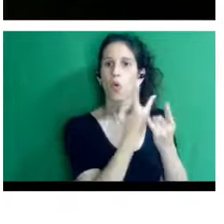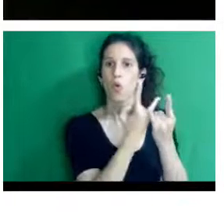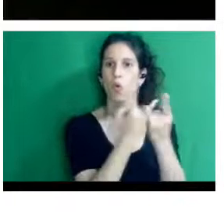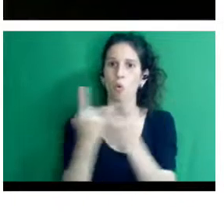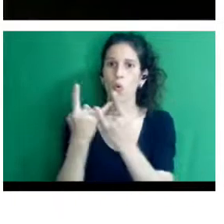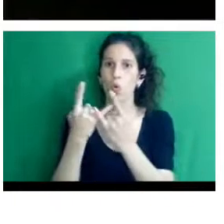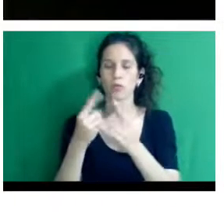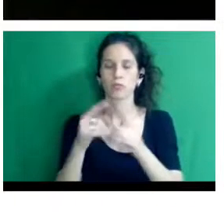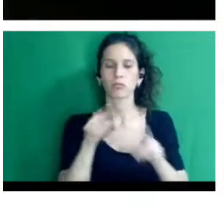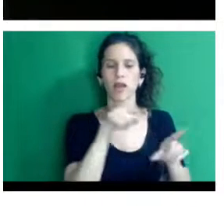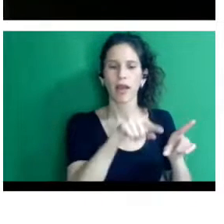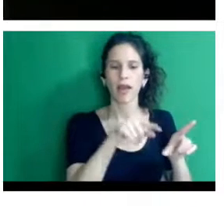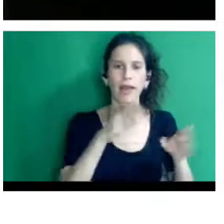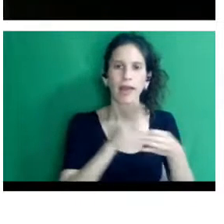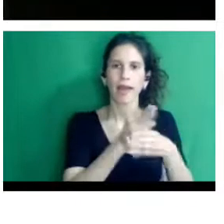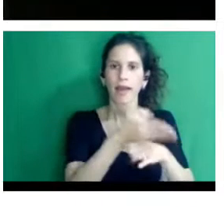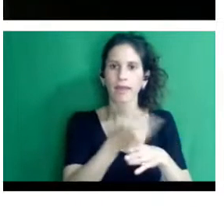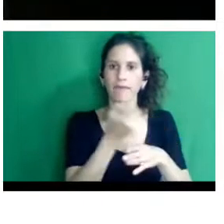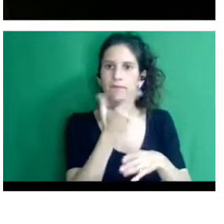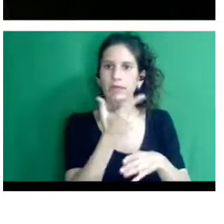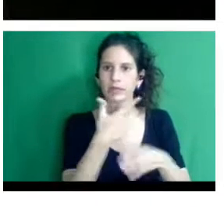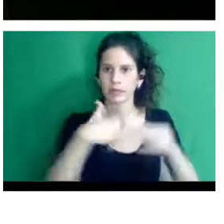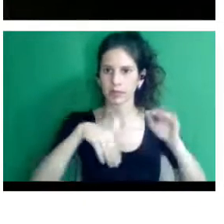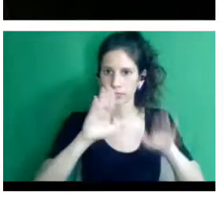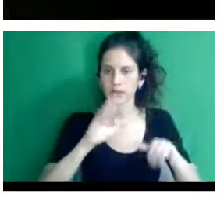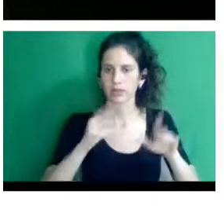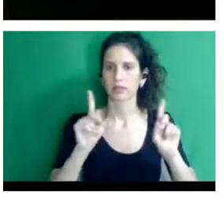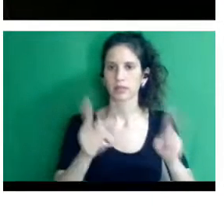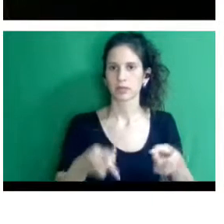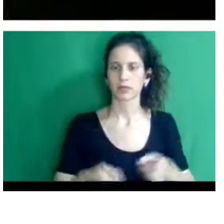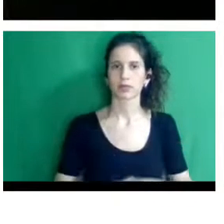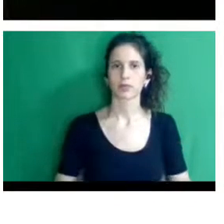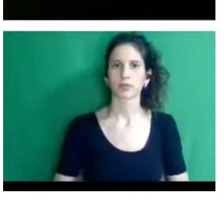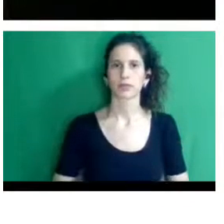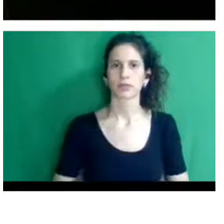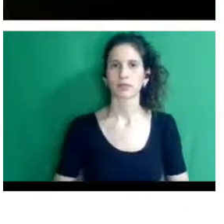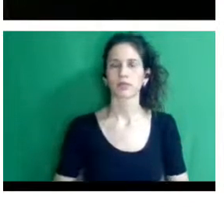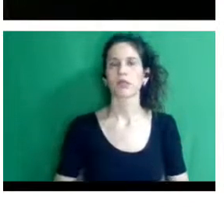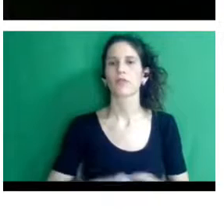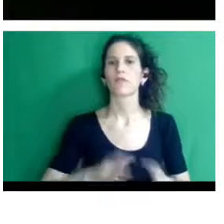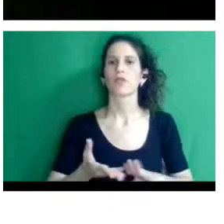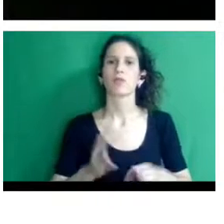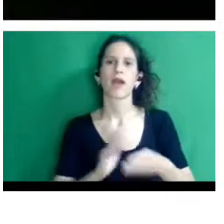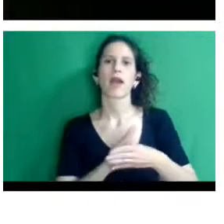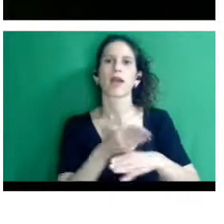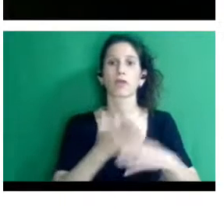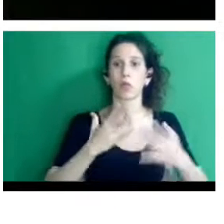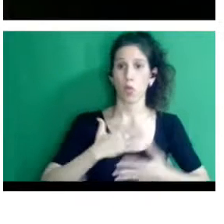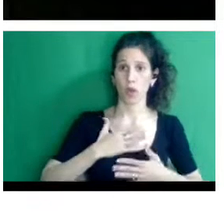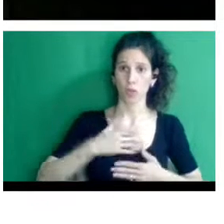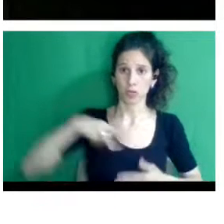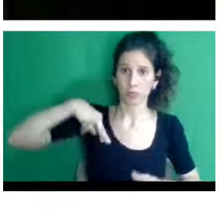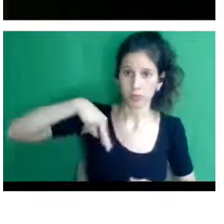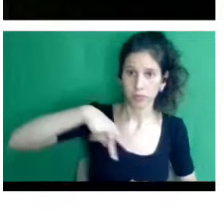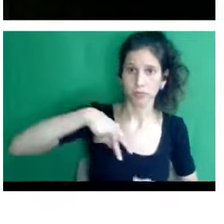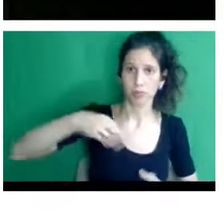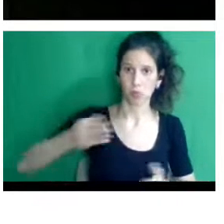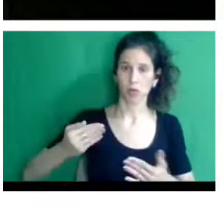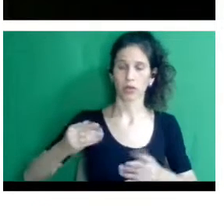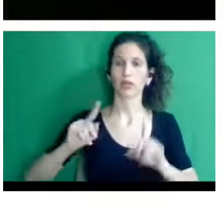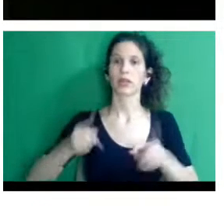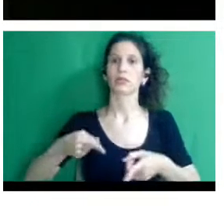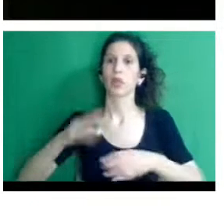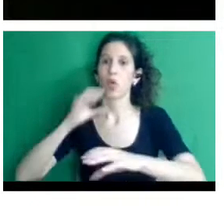juegos deportivos o no deportivos contarán con accesibilidad física y de comunicación. Se debe disponer de ayudas técnicas